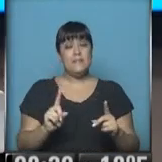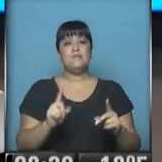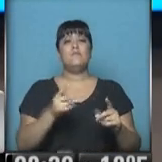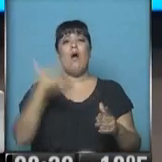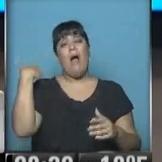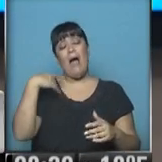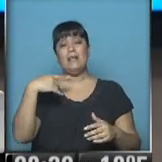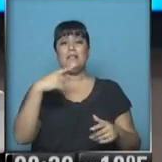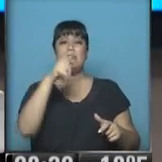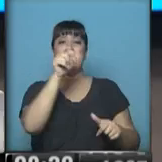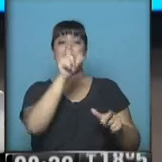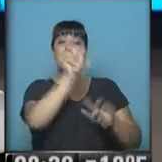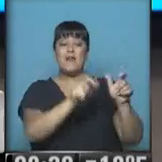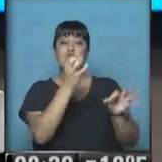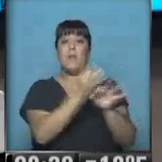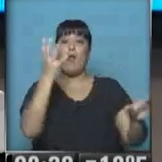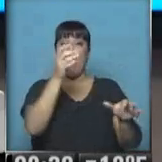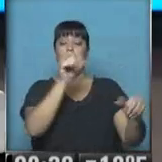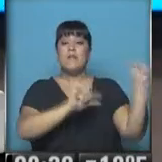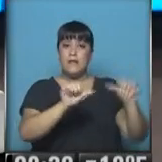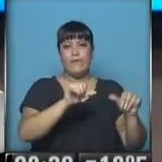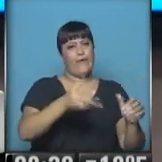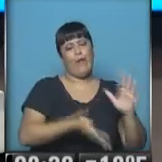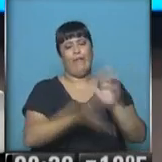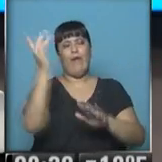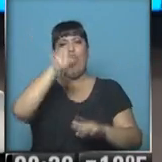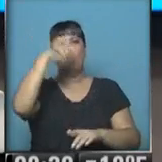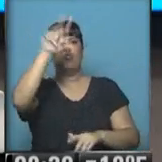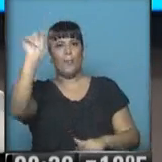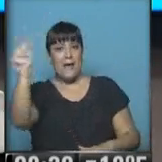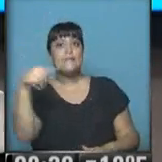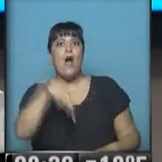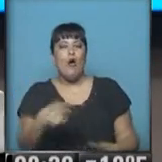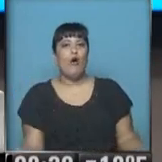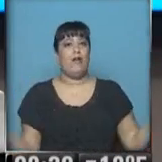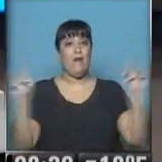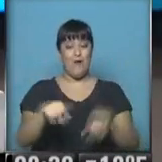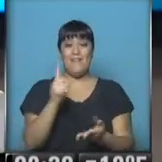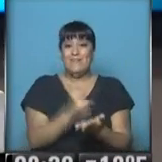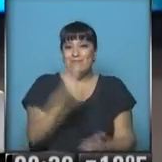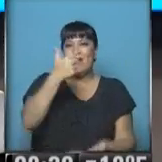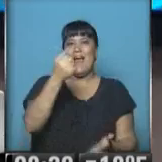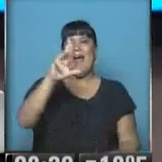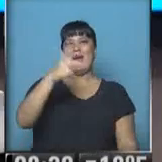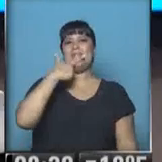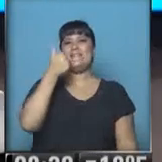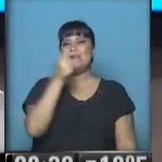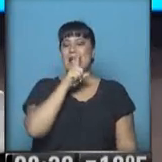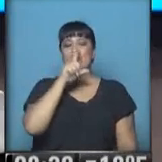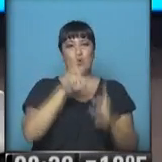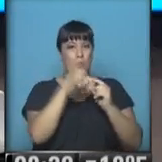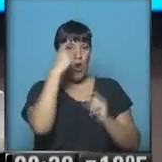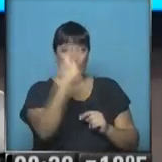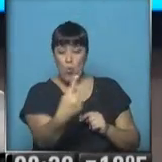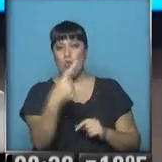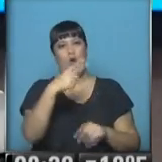los científicos la repatriación la creación del Ministerio de ciencia y tecnología y arsat 1 como el emblema de los